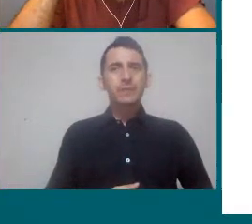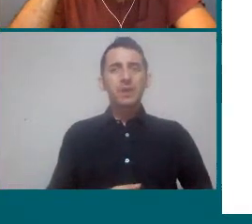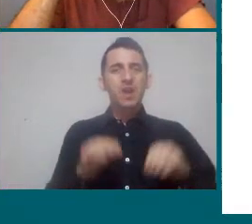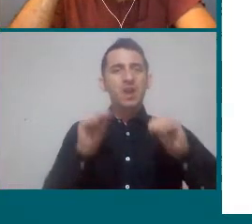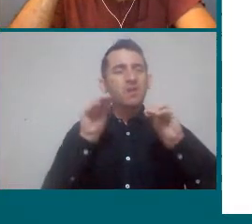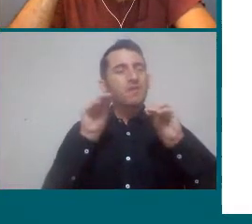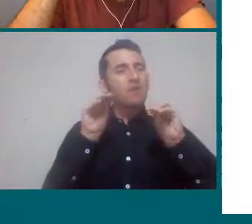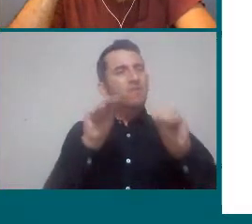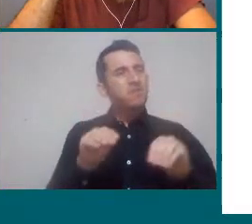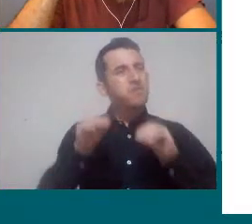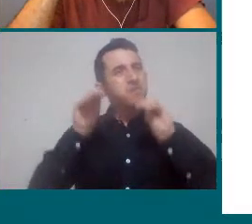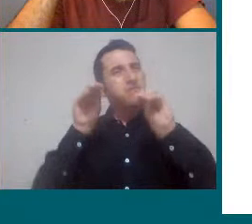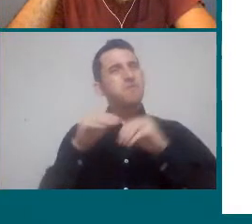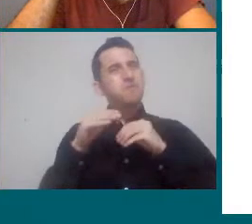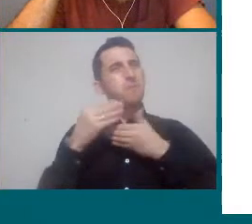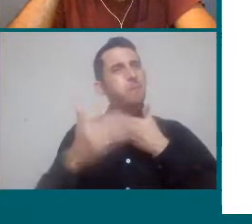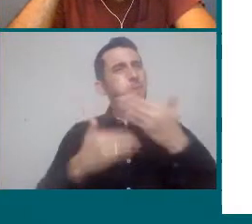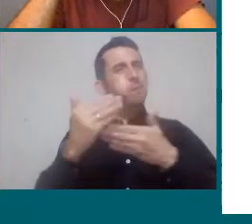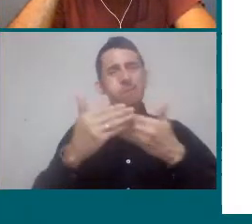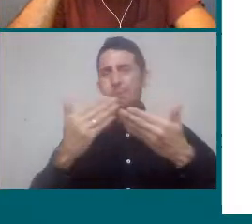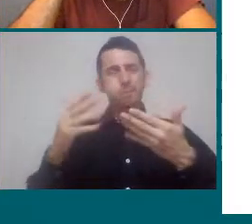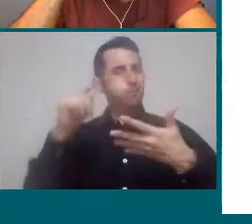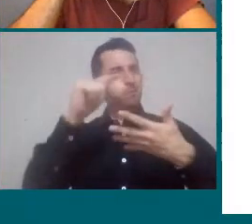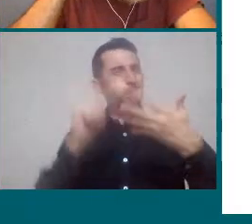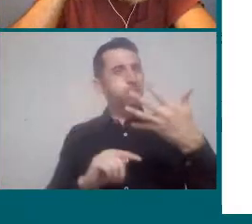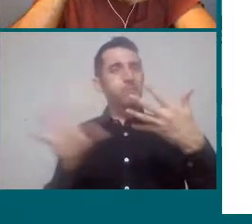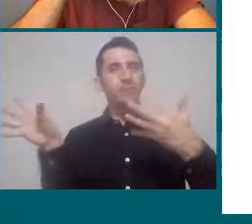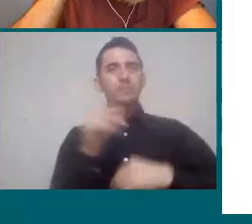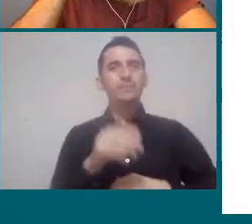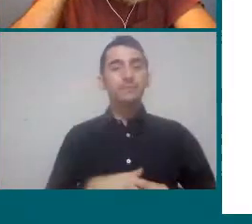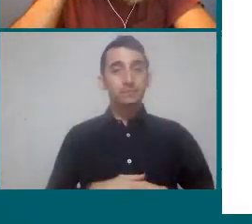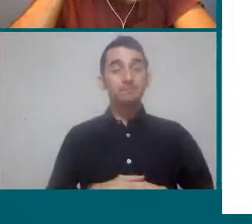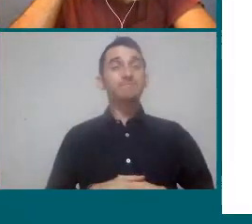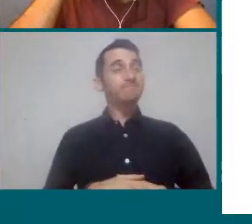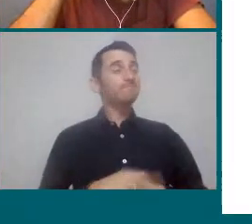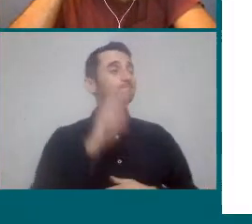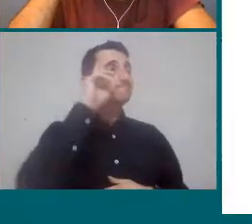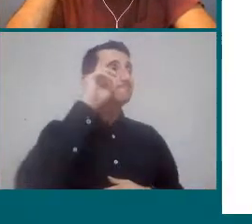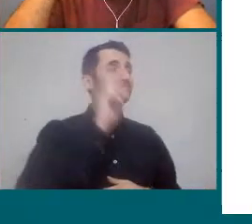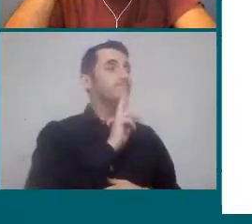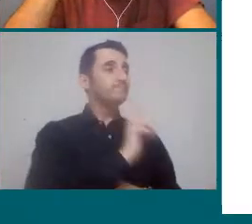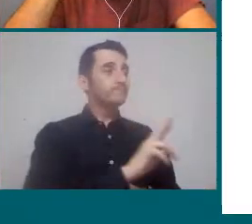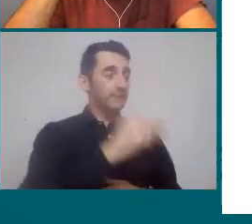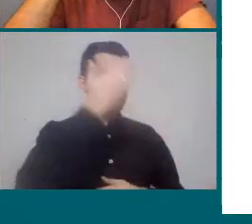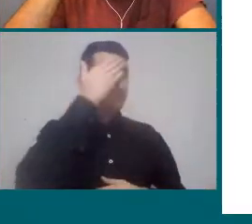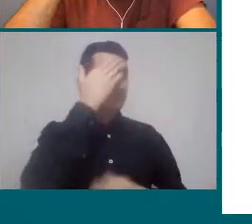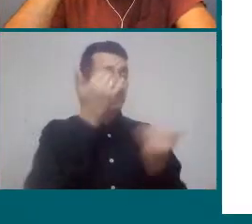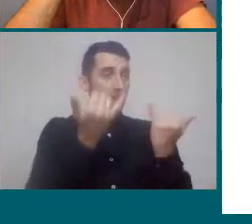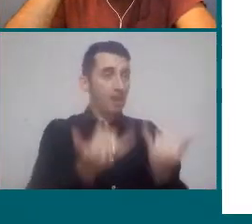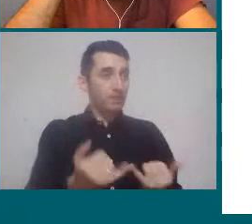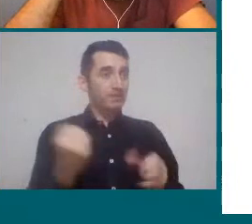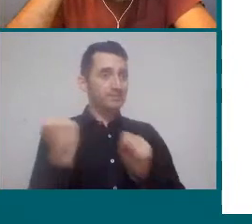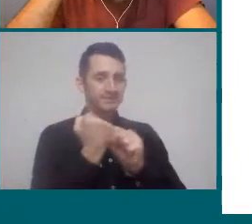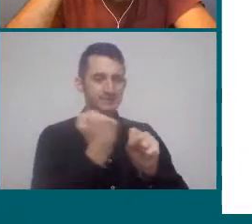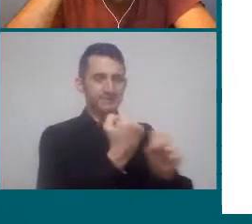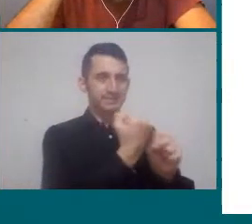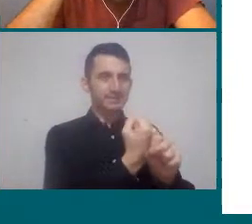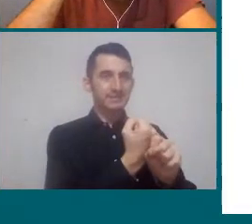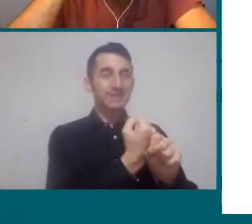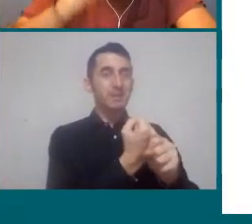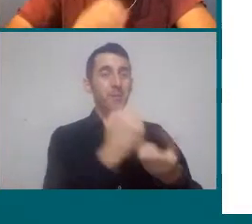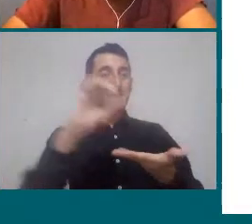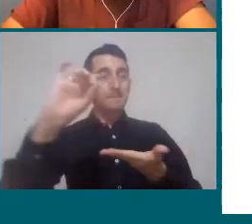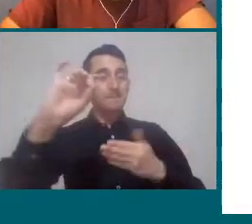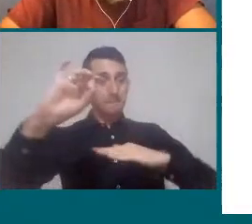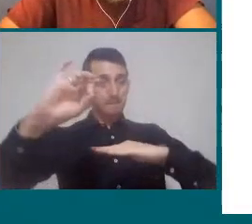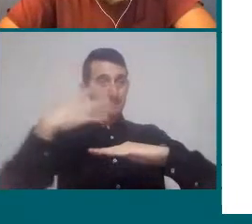formación, todos los procesos? Claro, date cuenta que yo creo que el hecho de que hayamos tenido que trabajar con esta virtualidad,